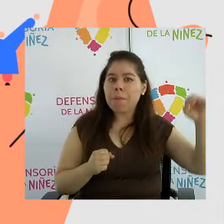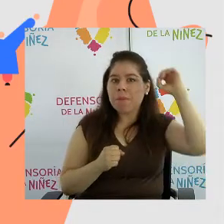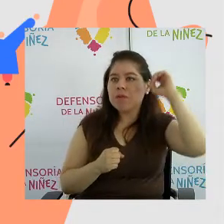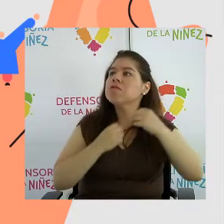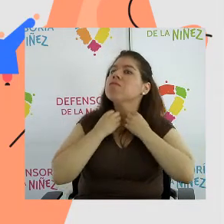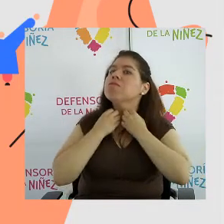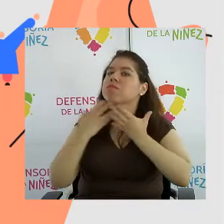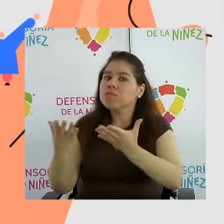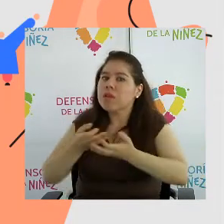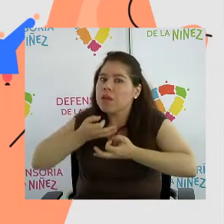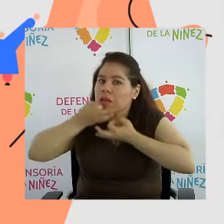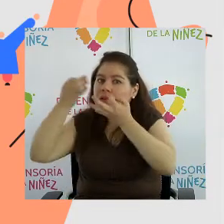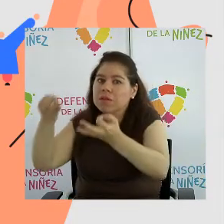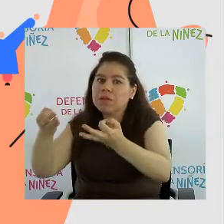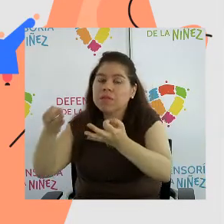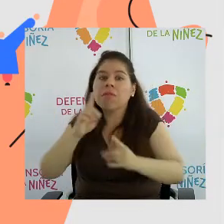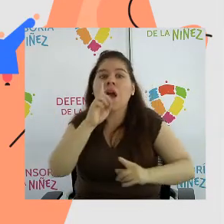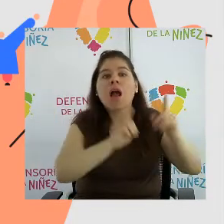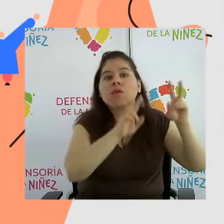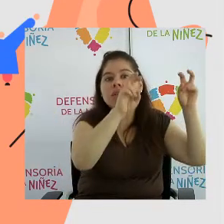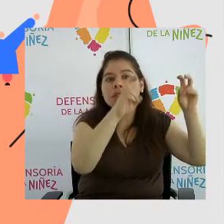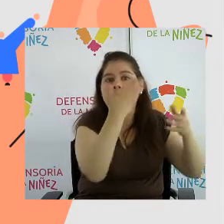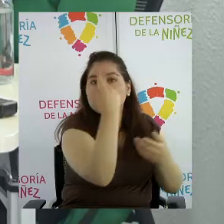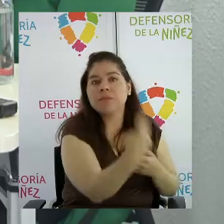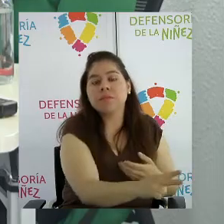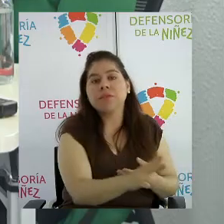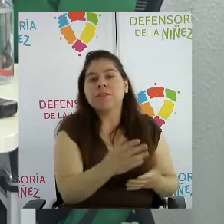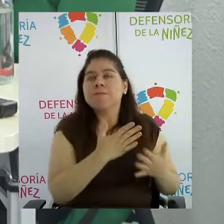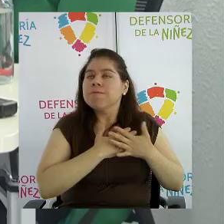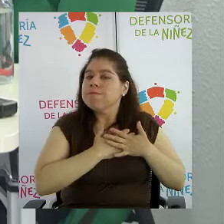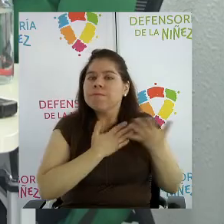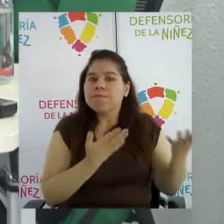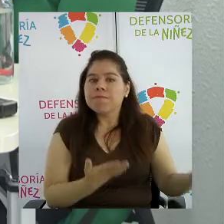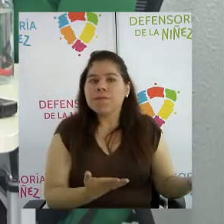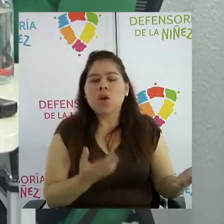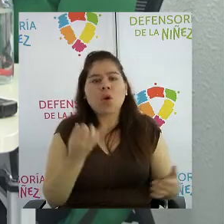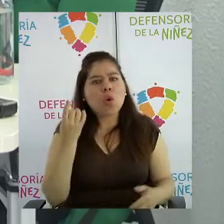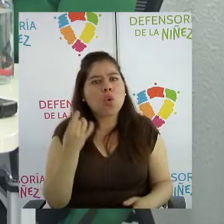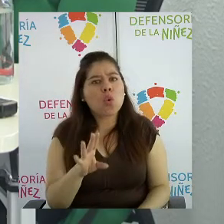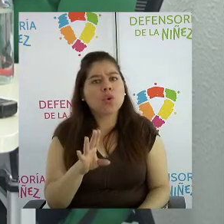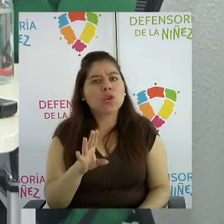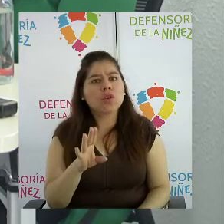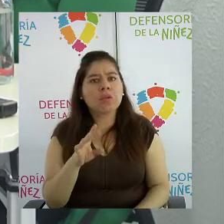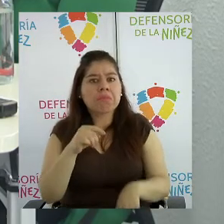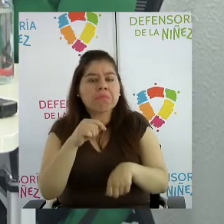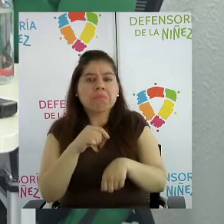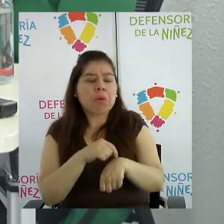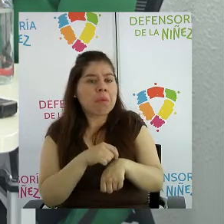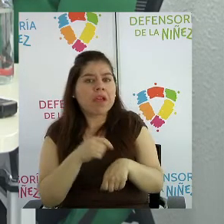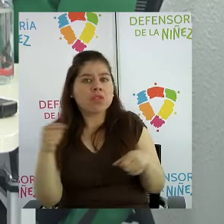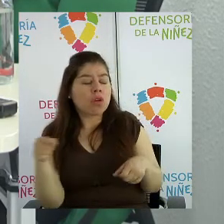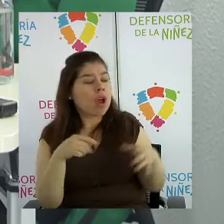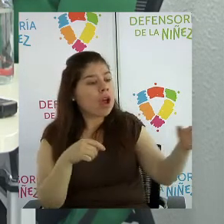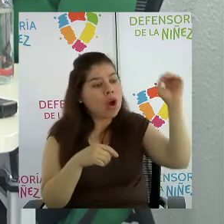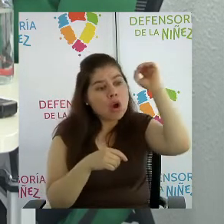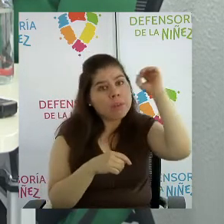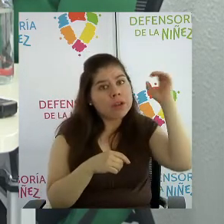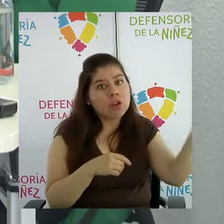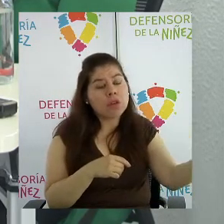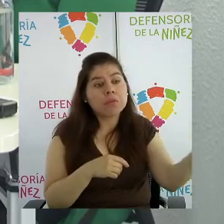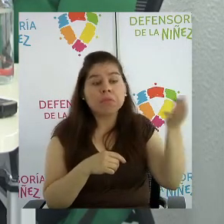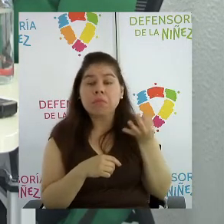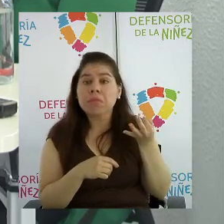les afecten. Y de opinar de manera efectiva, porque no solo basta con que se generen espacios de opinión, sino que esa opinión debe